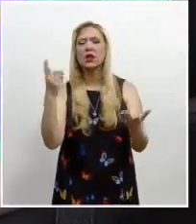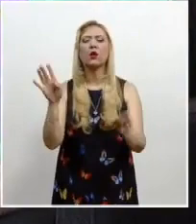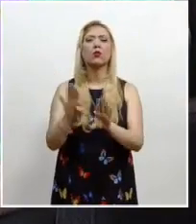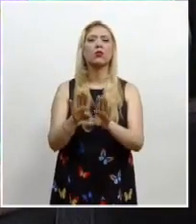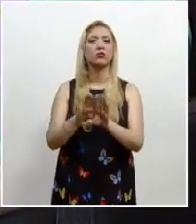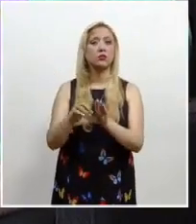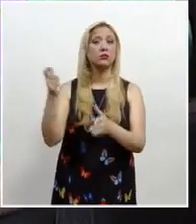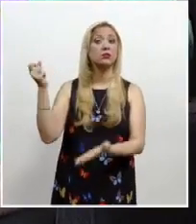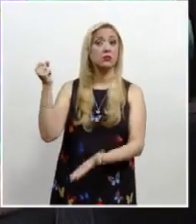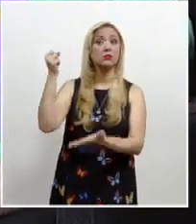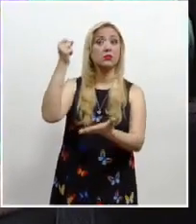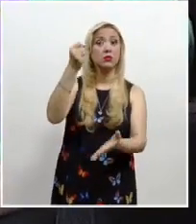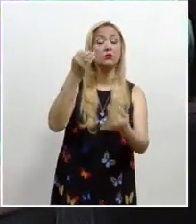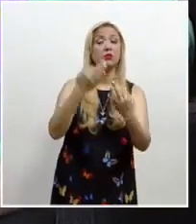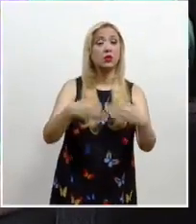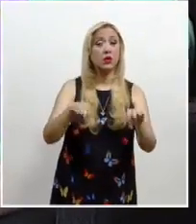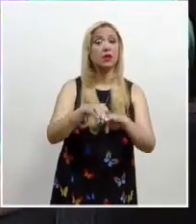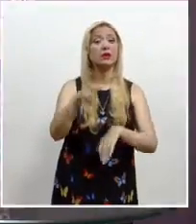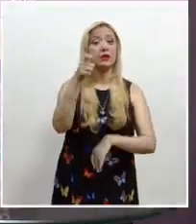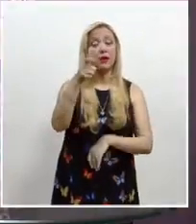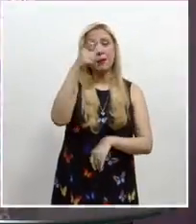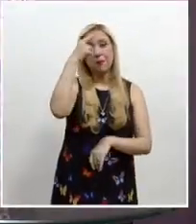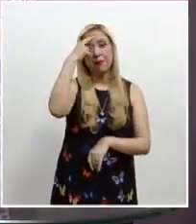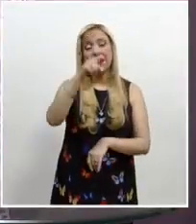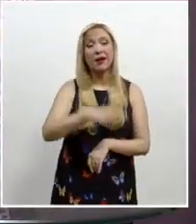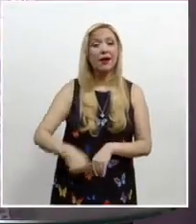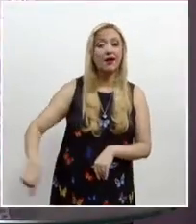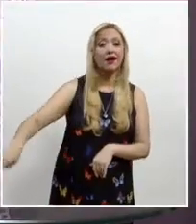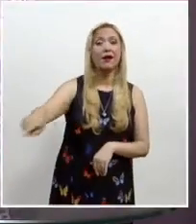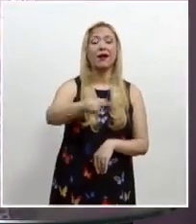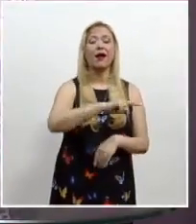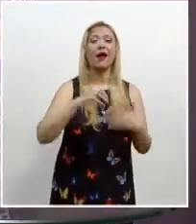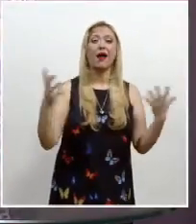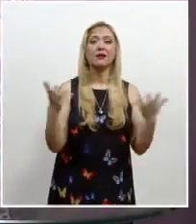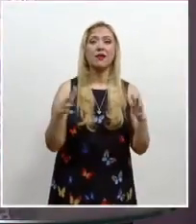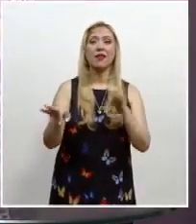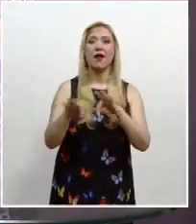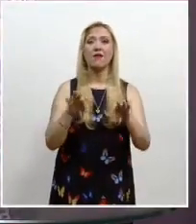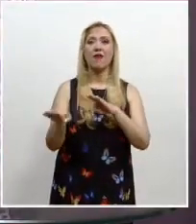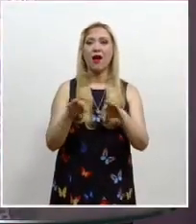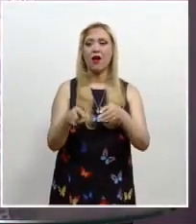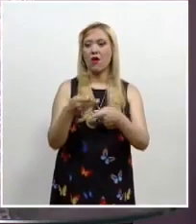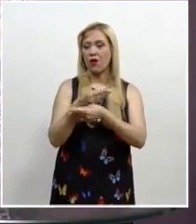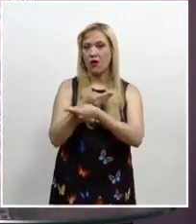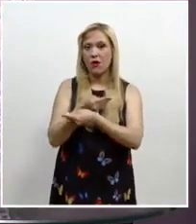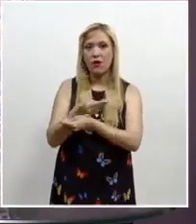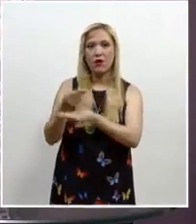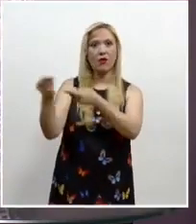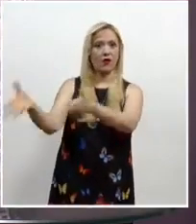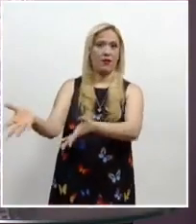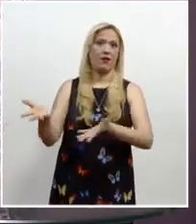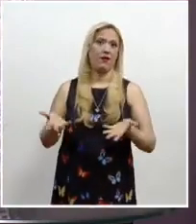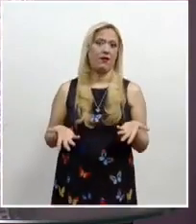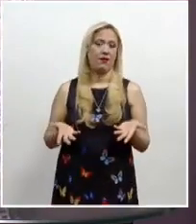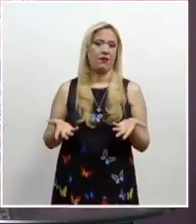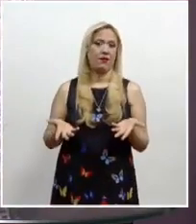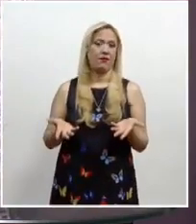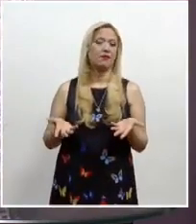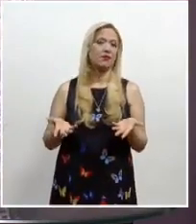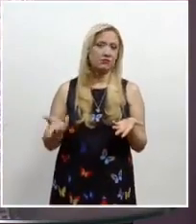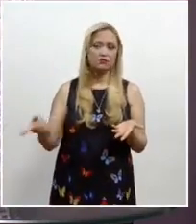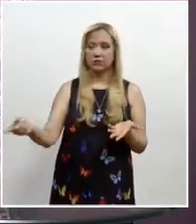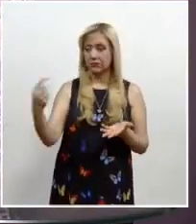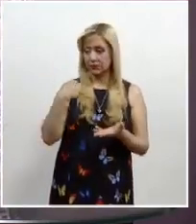muy importante monetario, porque además crea muchísimo empleo tener un sistema de cuidados. Y estamos por lanzar un